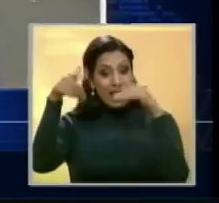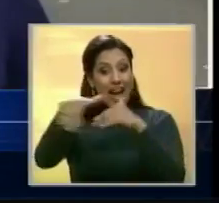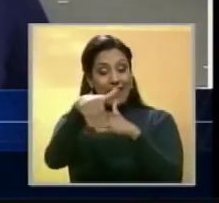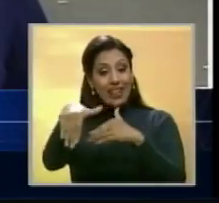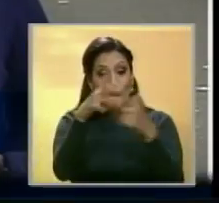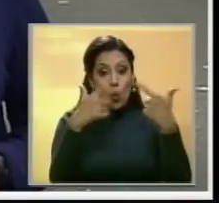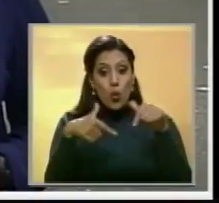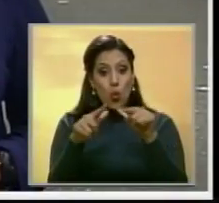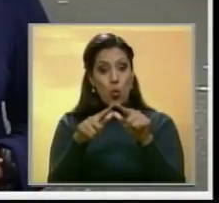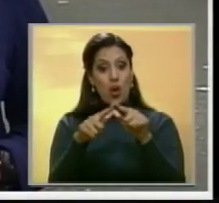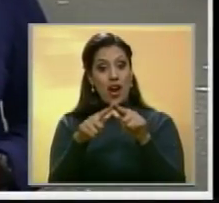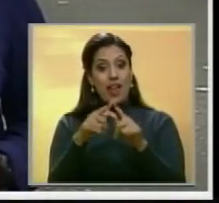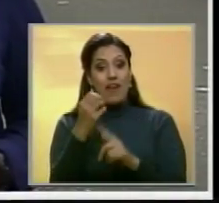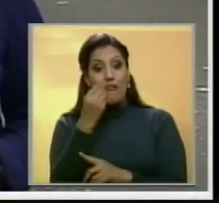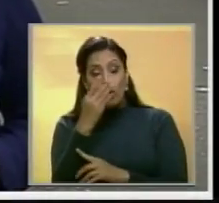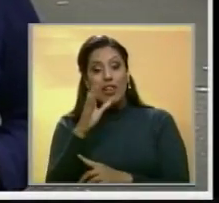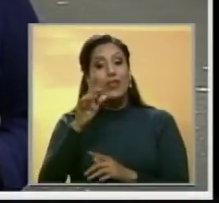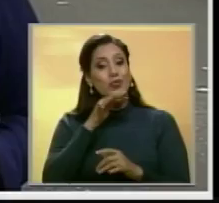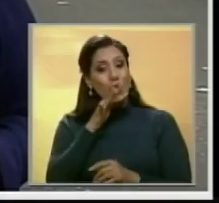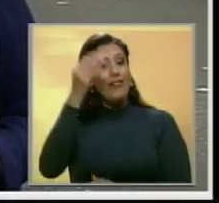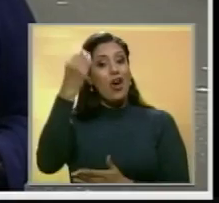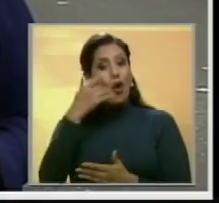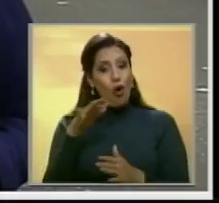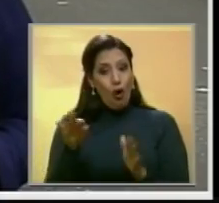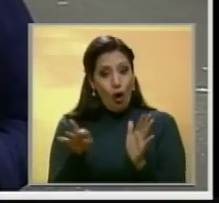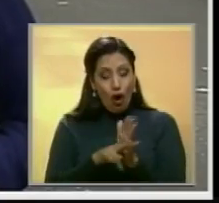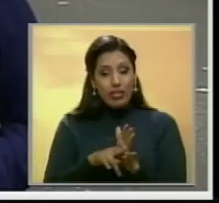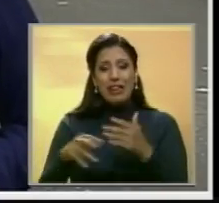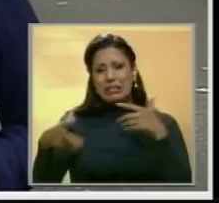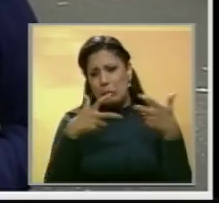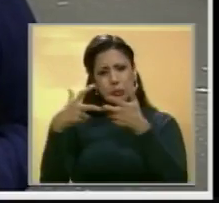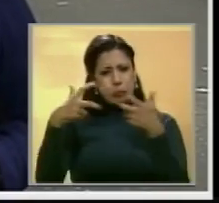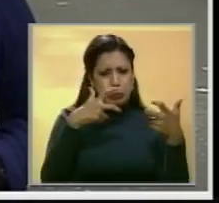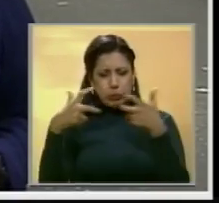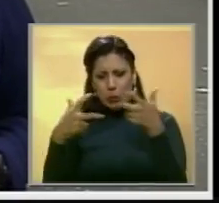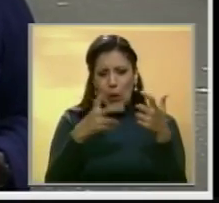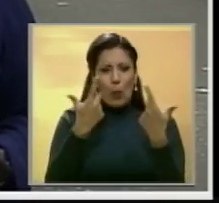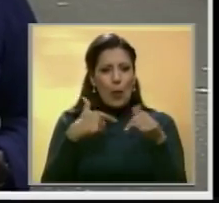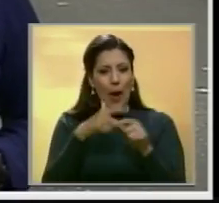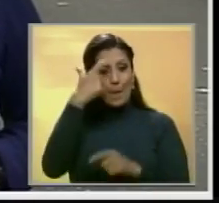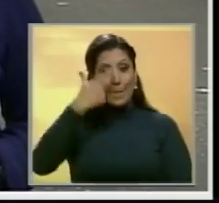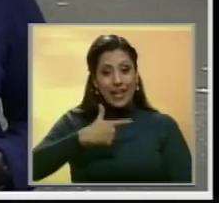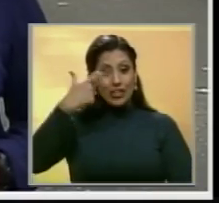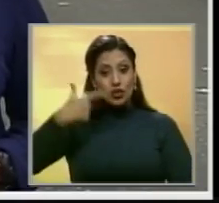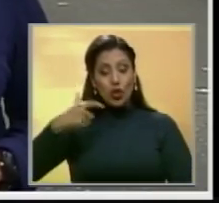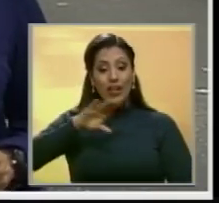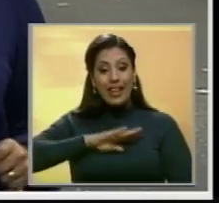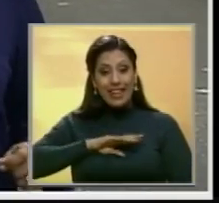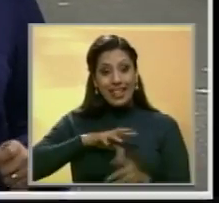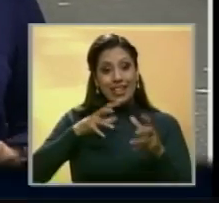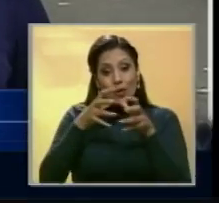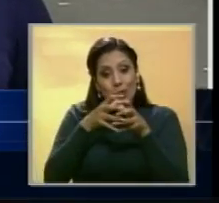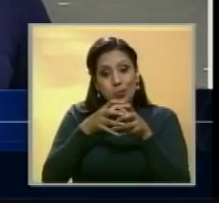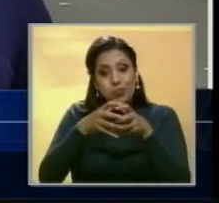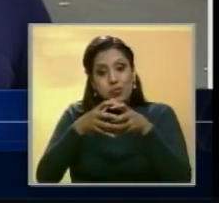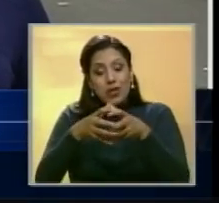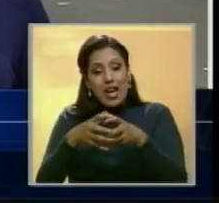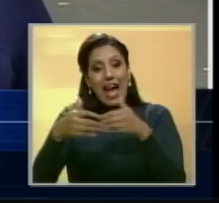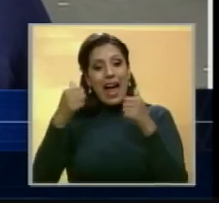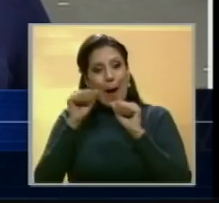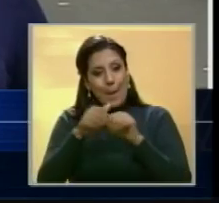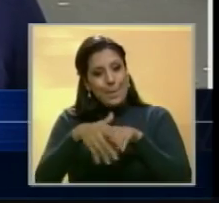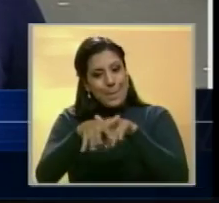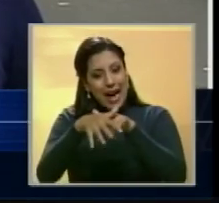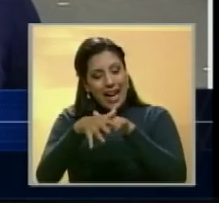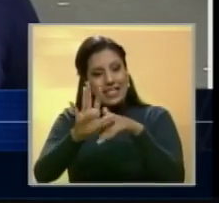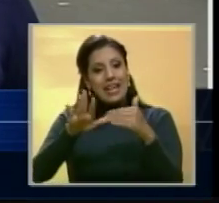a la altura de Las Palmas, donde nuevamente se registró un enfrentamiento entre las personas que se encuentran concentradas por la